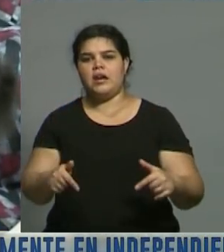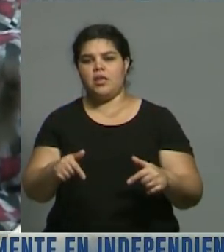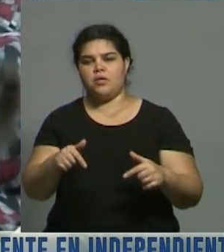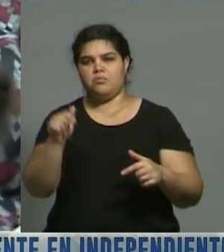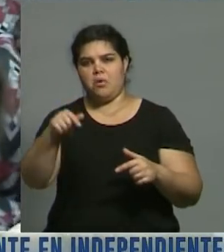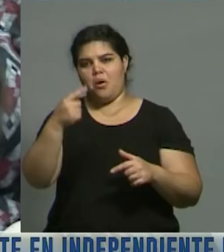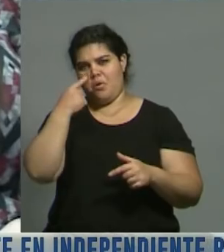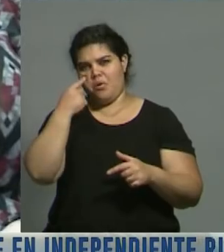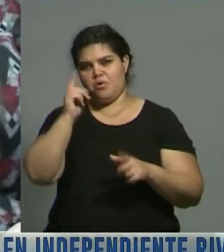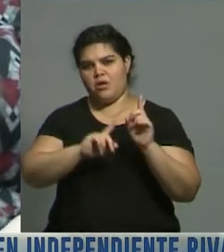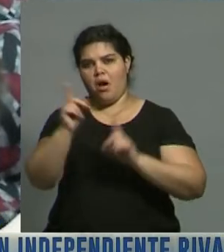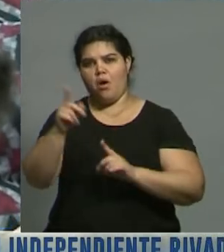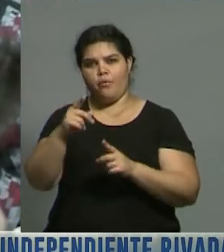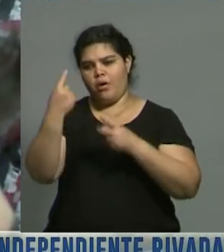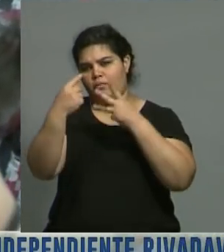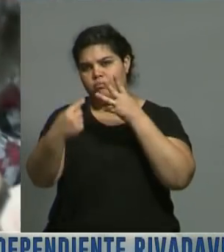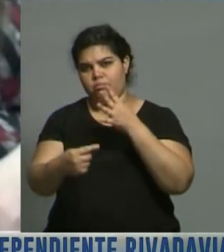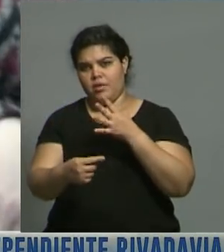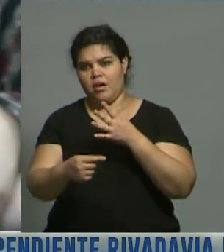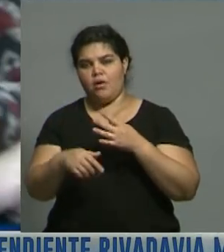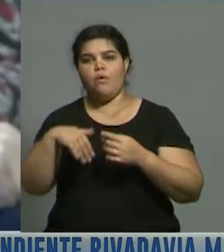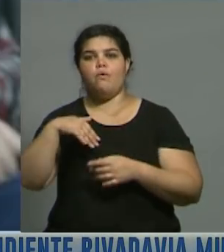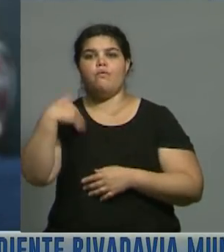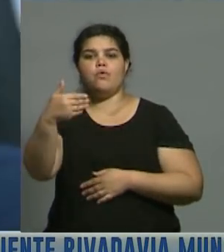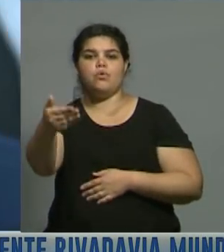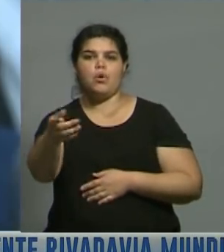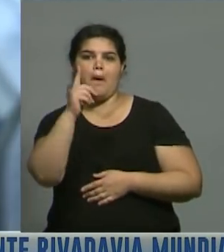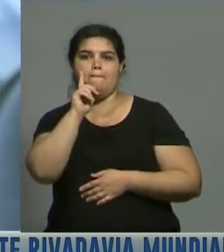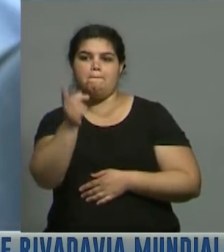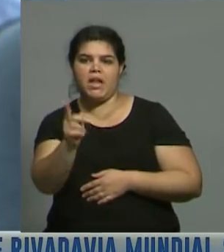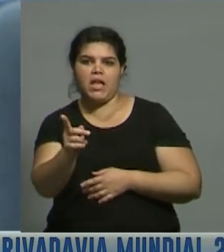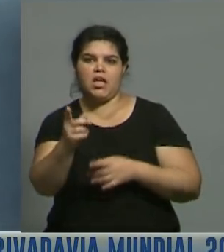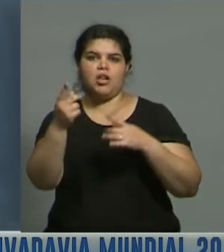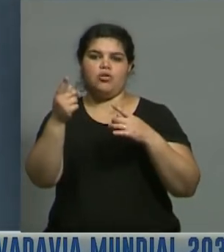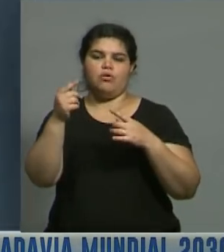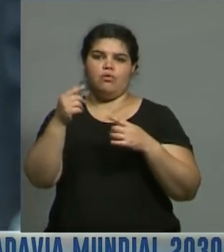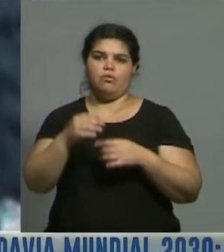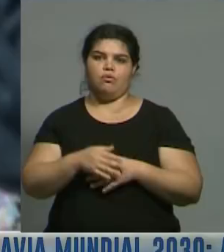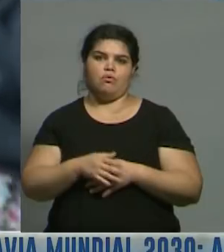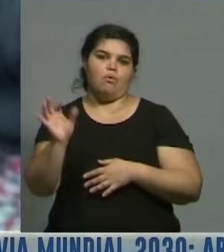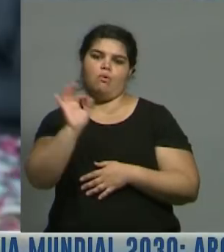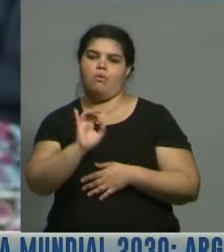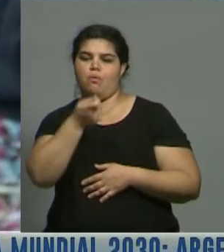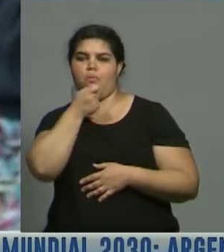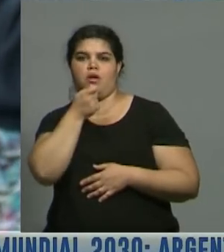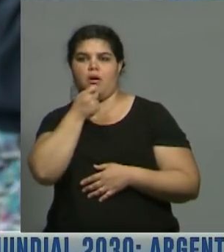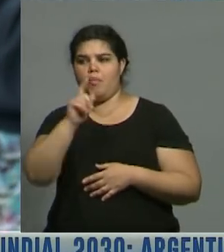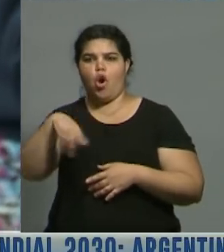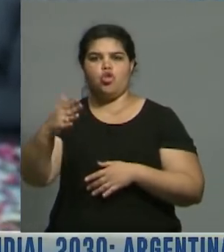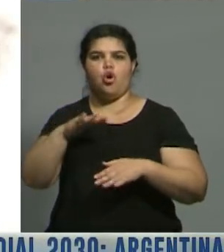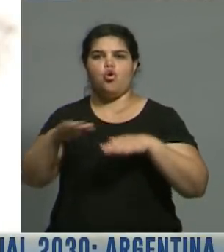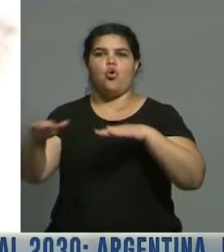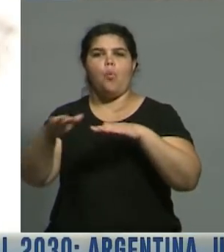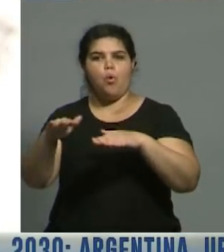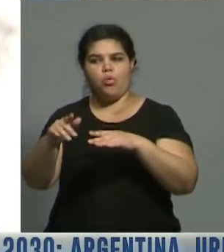duras, y que evidentemente no corran en el futuro ningún tipo de riesgo de ser apartados por lo que es la